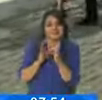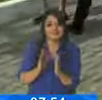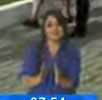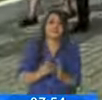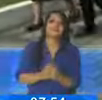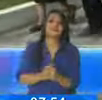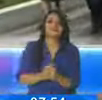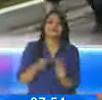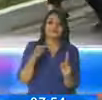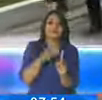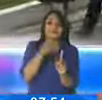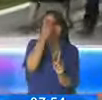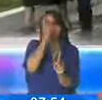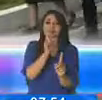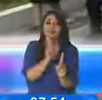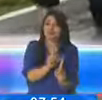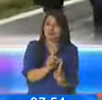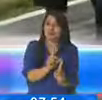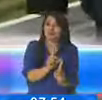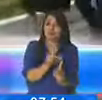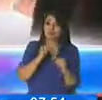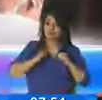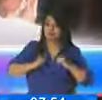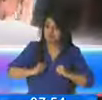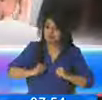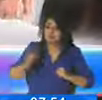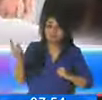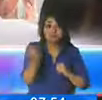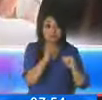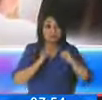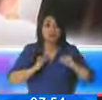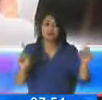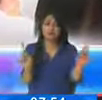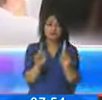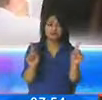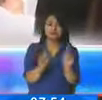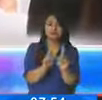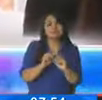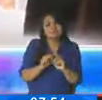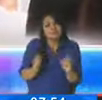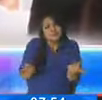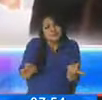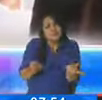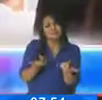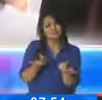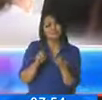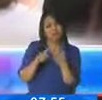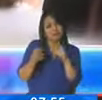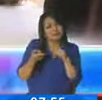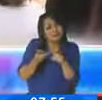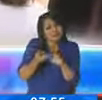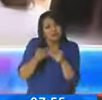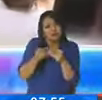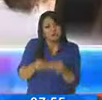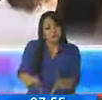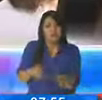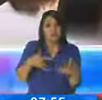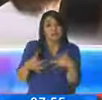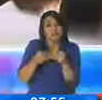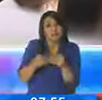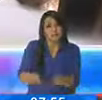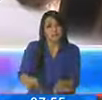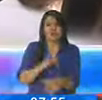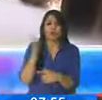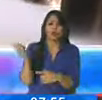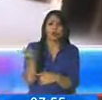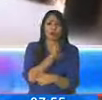deseo de Oscar Guerra era que no estén tristes el día de su partida, el dolor de perder a un gran ser humano y actor